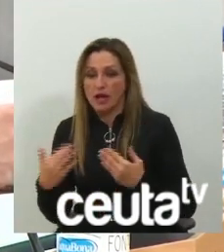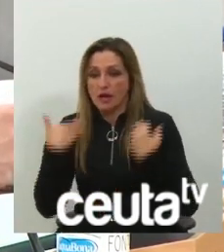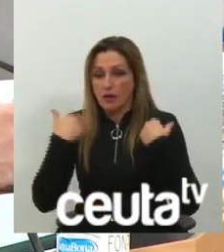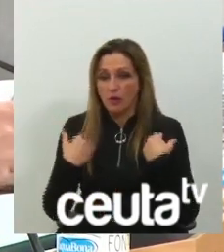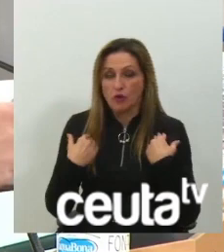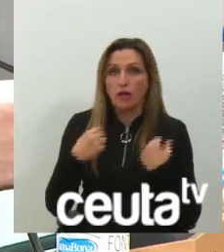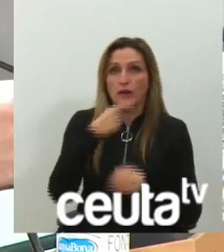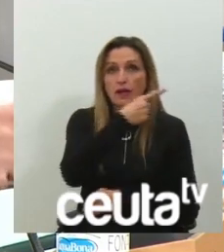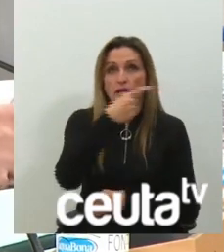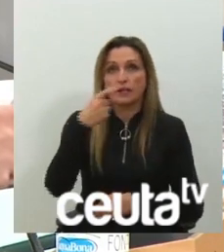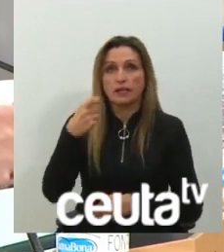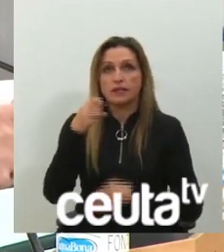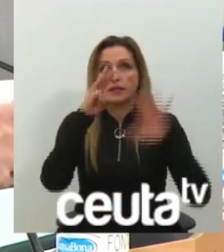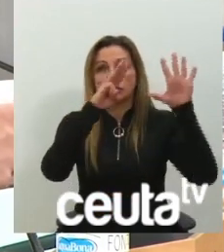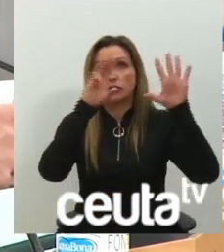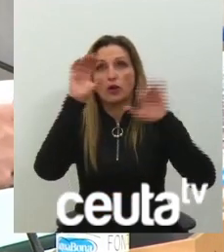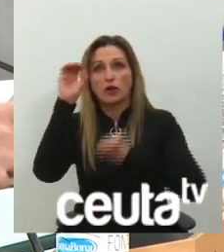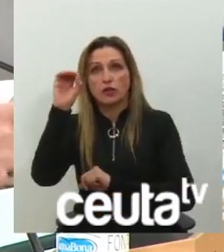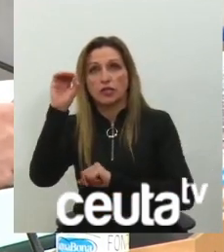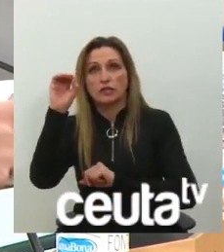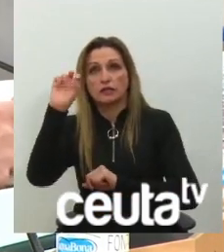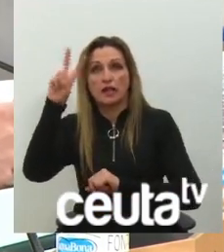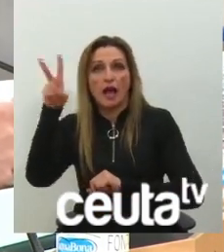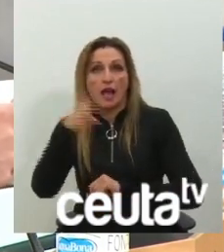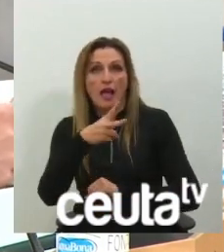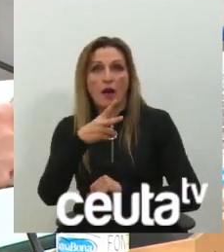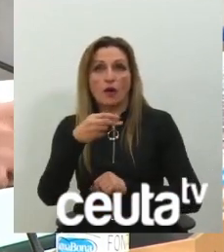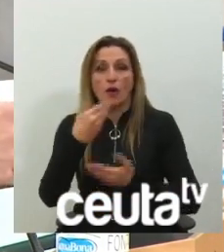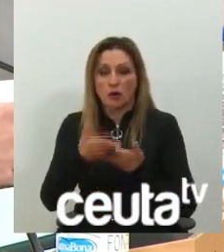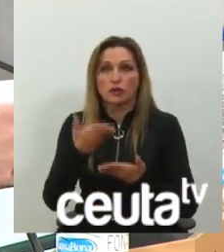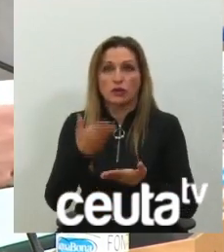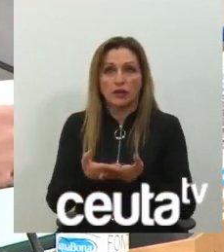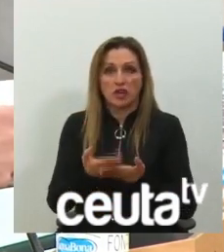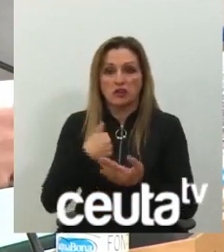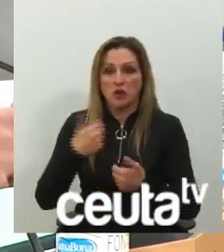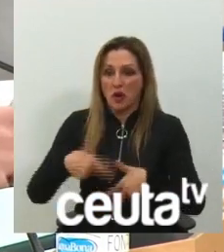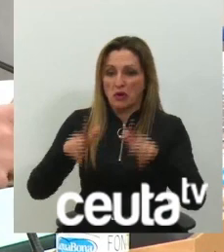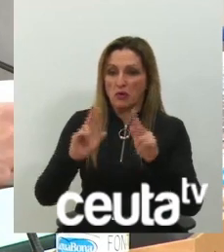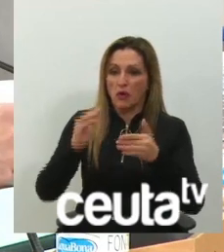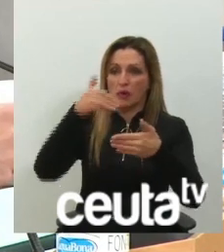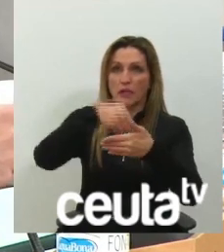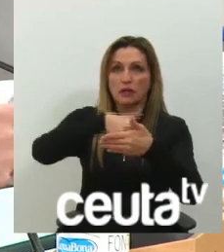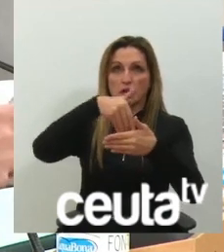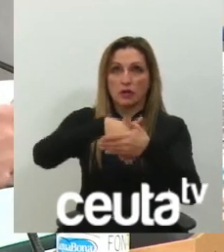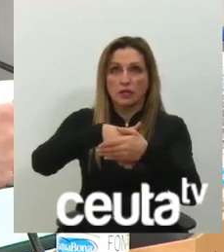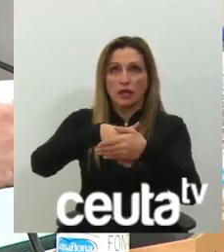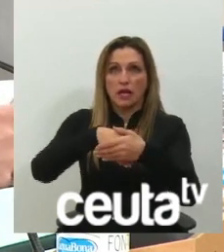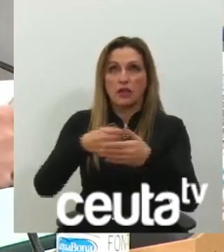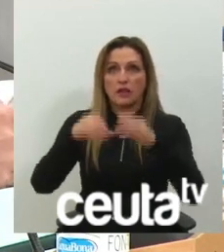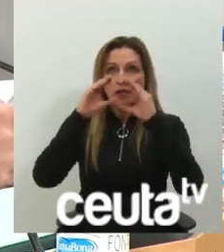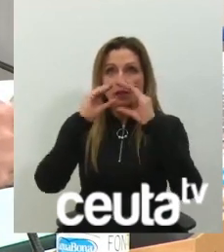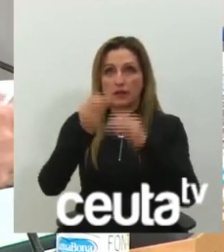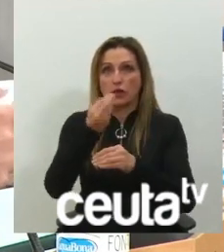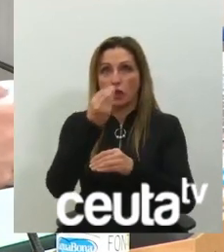diarios sin justificar pero yo solo digo lo que me gastado me gastado en el alojamiento en desayunar en comer y en